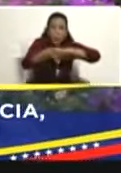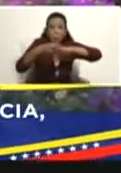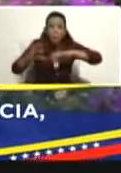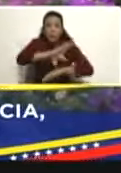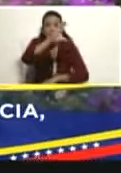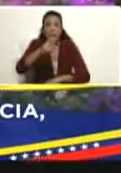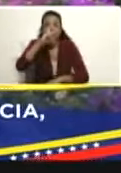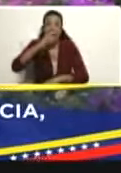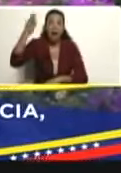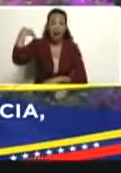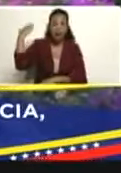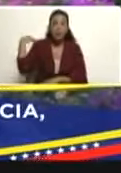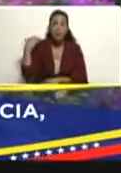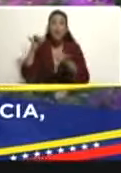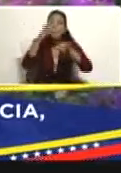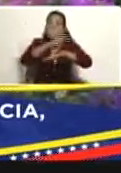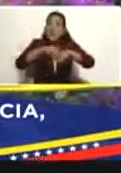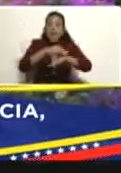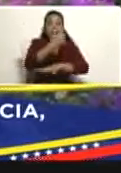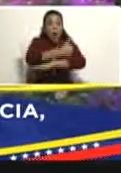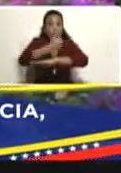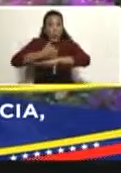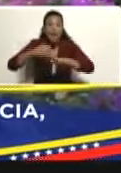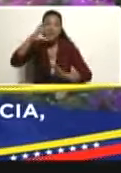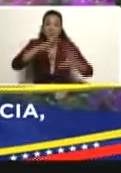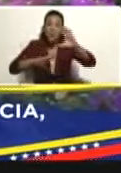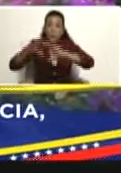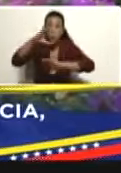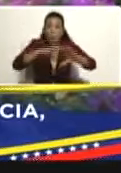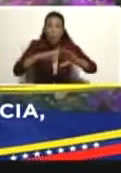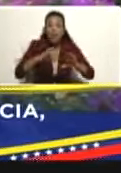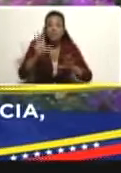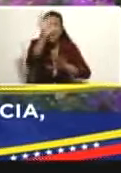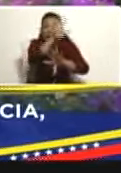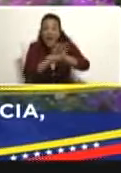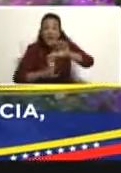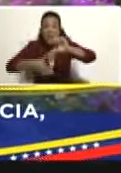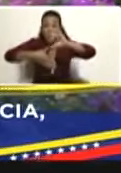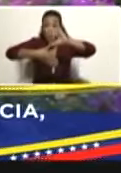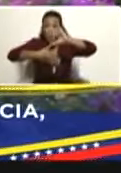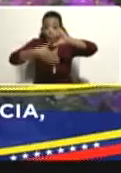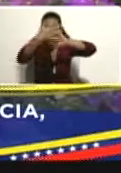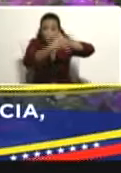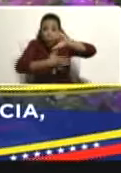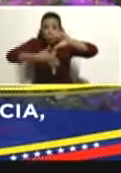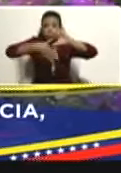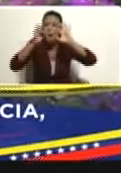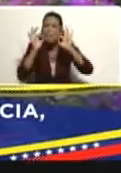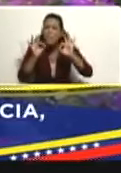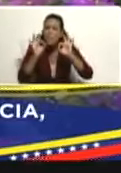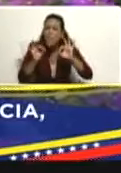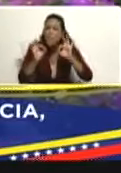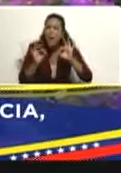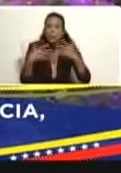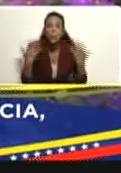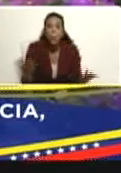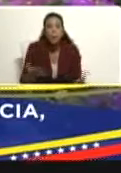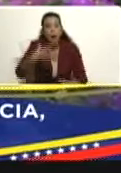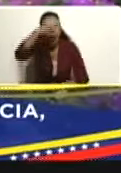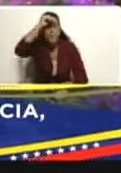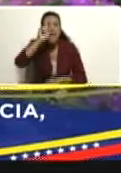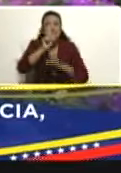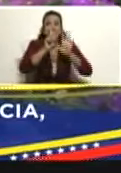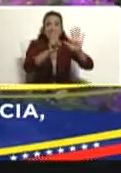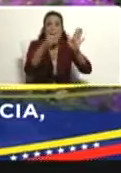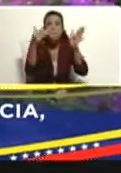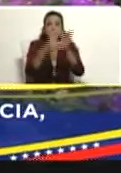año pasado por los ministros y autoridades de ciencia y tecnología de la región. Esa agenda es muy particular, estamos hablando que comprende más de